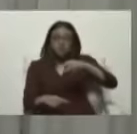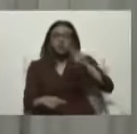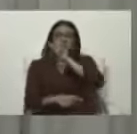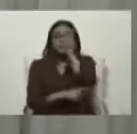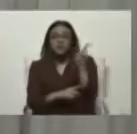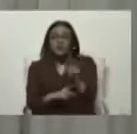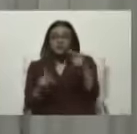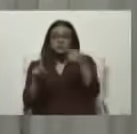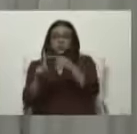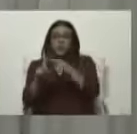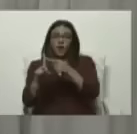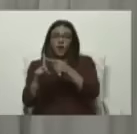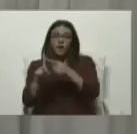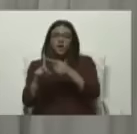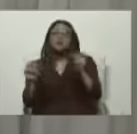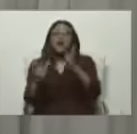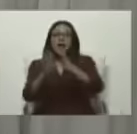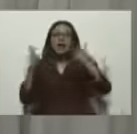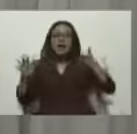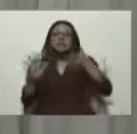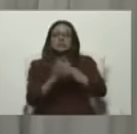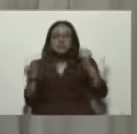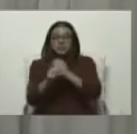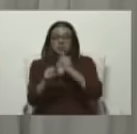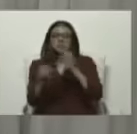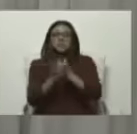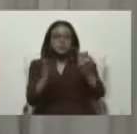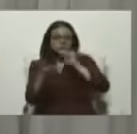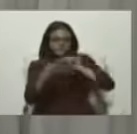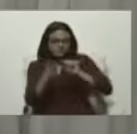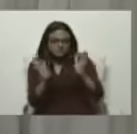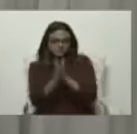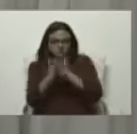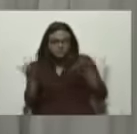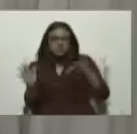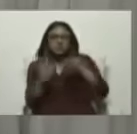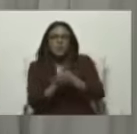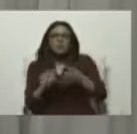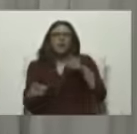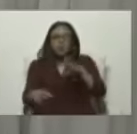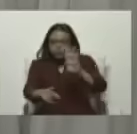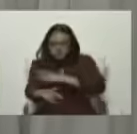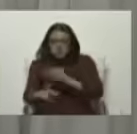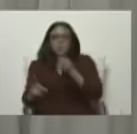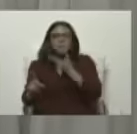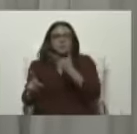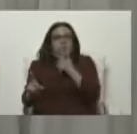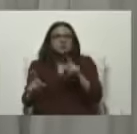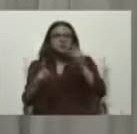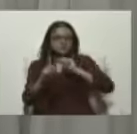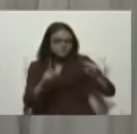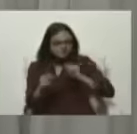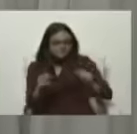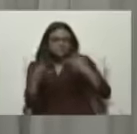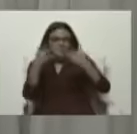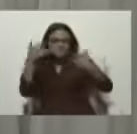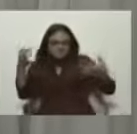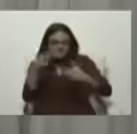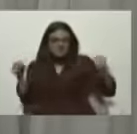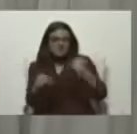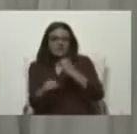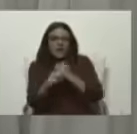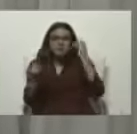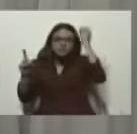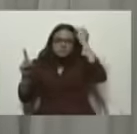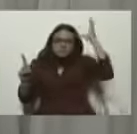patria. Uno de nuestros más grandes novelistas, uno de nuestros más grandes cuentistas, uno de nuestros más grandes cronistas, uno de